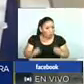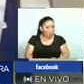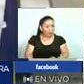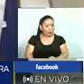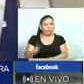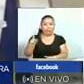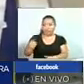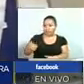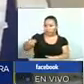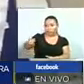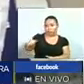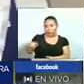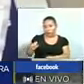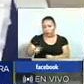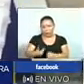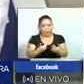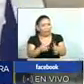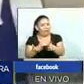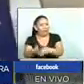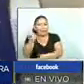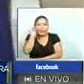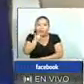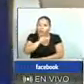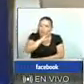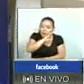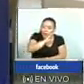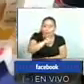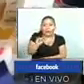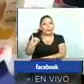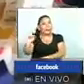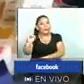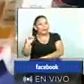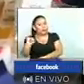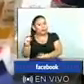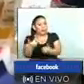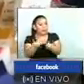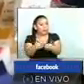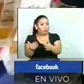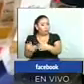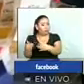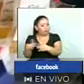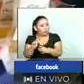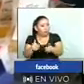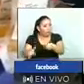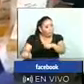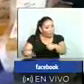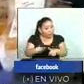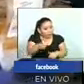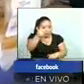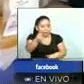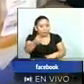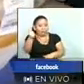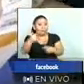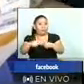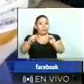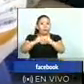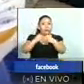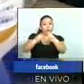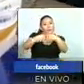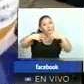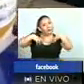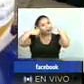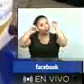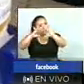último siglo para tratar numerosas enfermedades infecciosas con distintos niveles de éxito pero agregó que la organización todavía